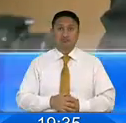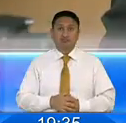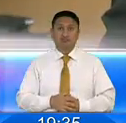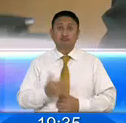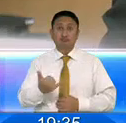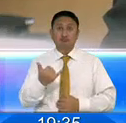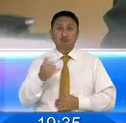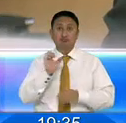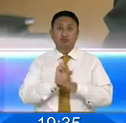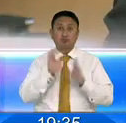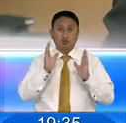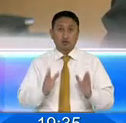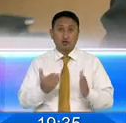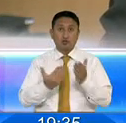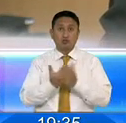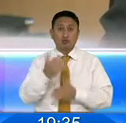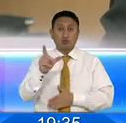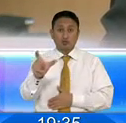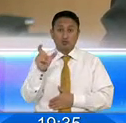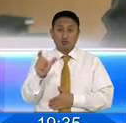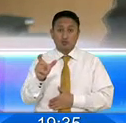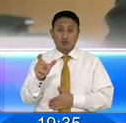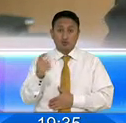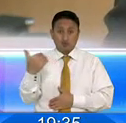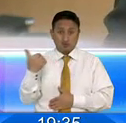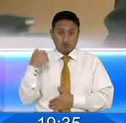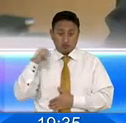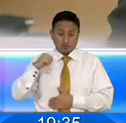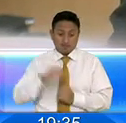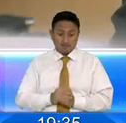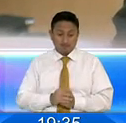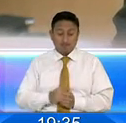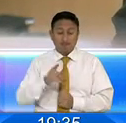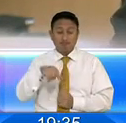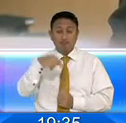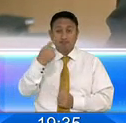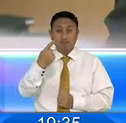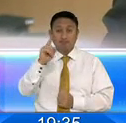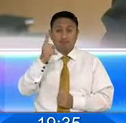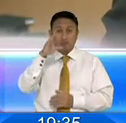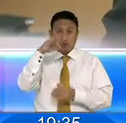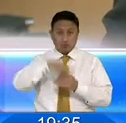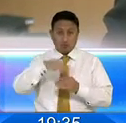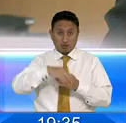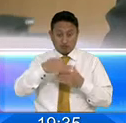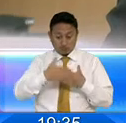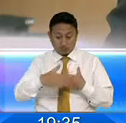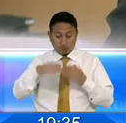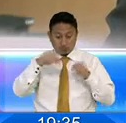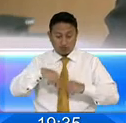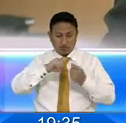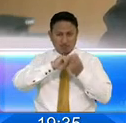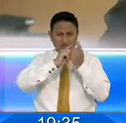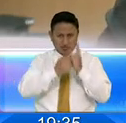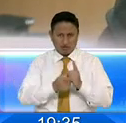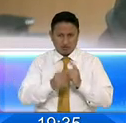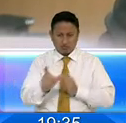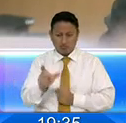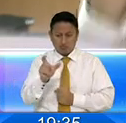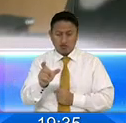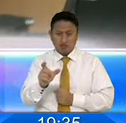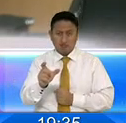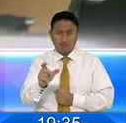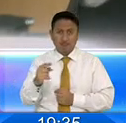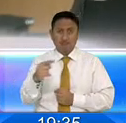disponen de un nuevo documento de identidad. A partir de la primera vuelta electoral se podrá masificar